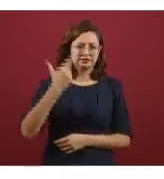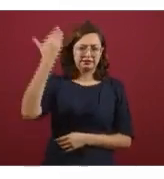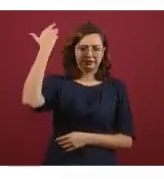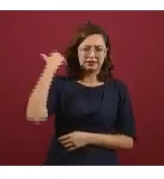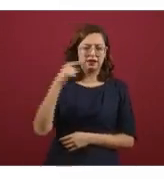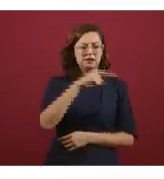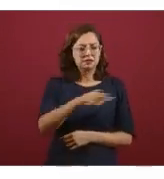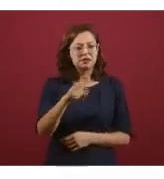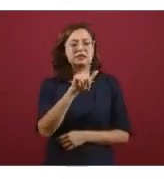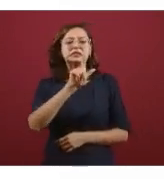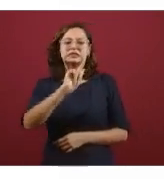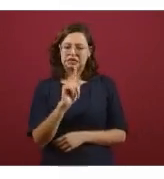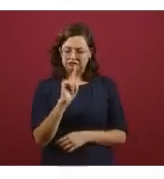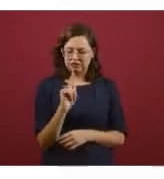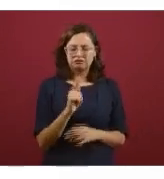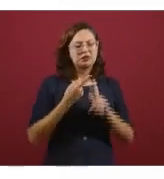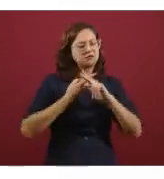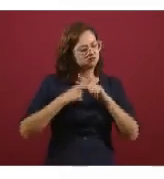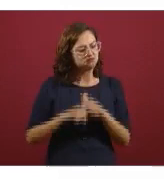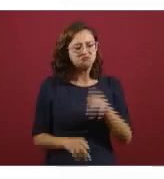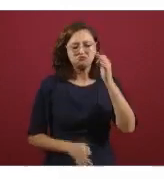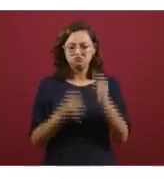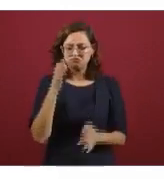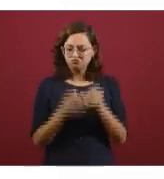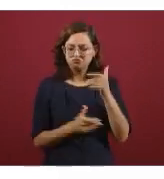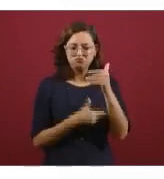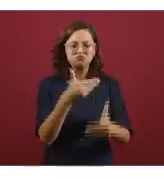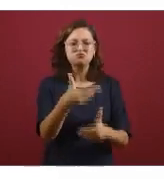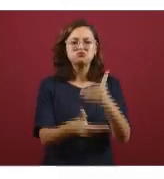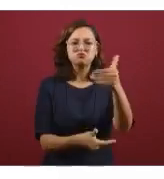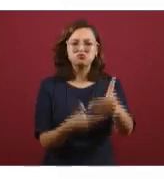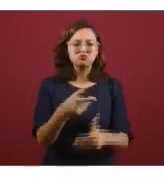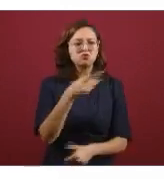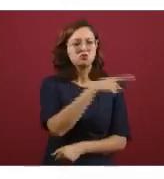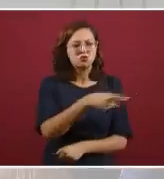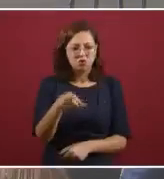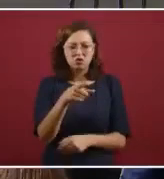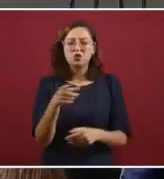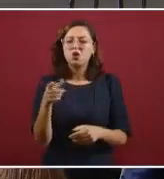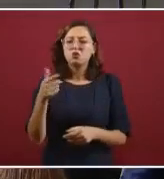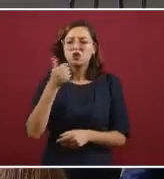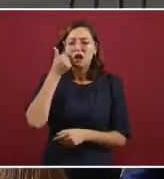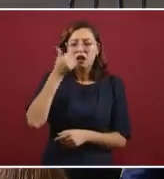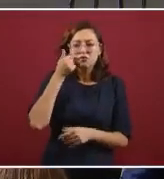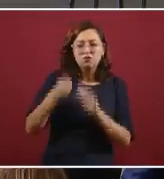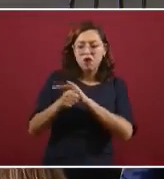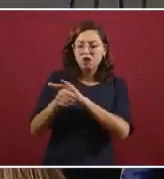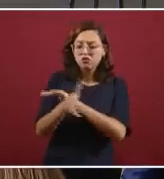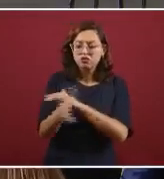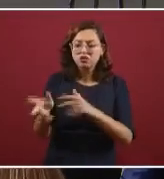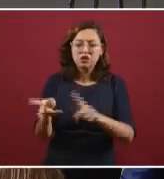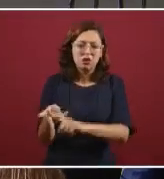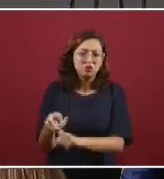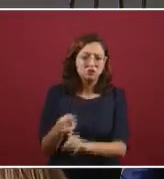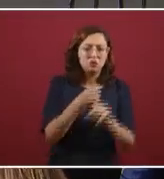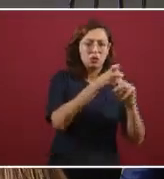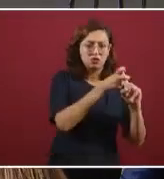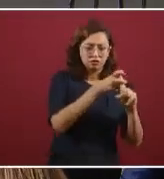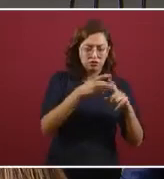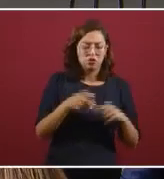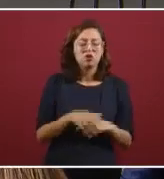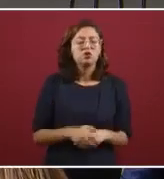a 70 personas por el delito de secuestro a los normalistas. Sin embargo, a lo largo de estos